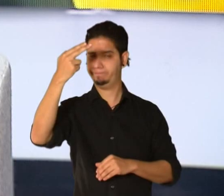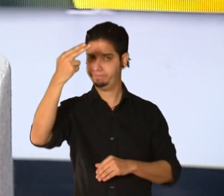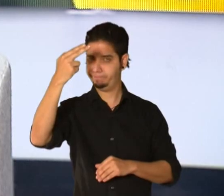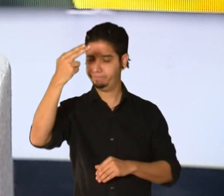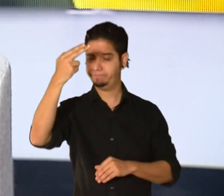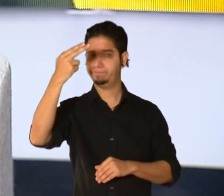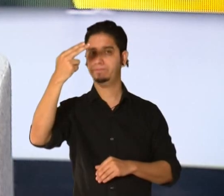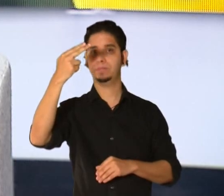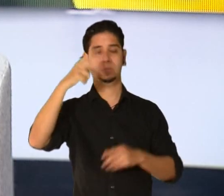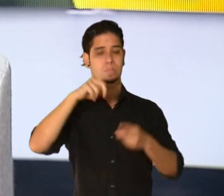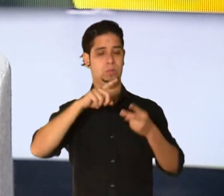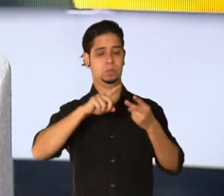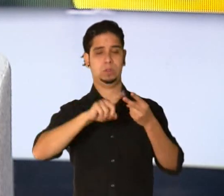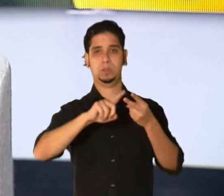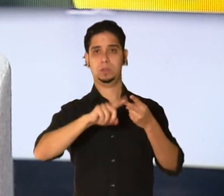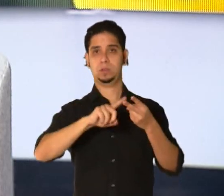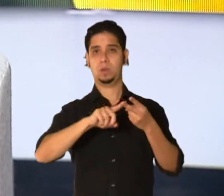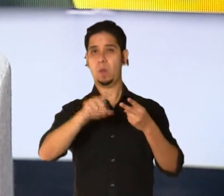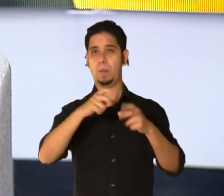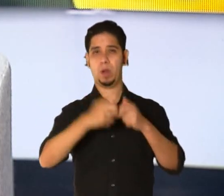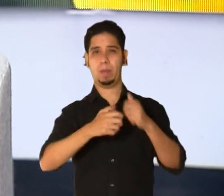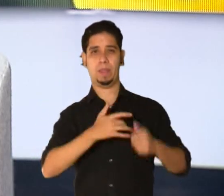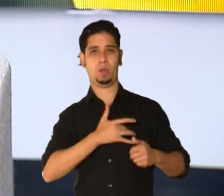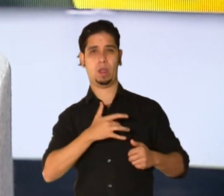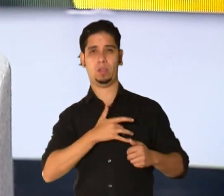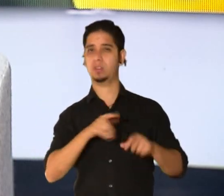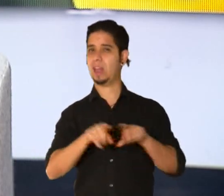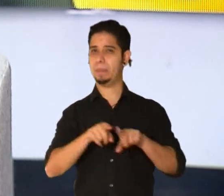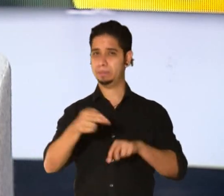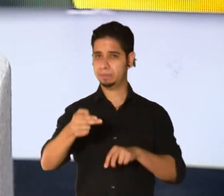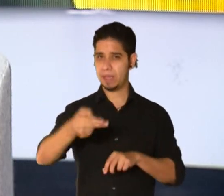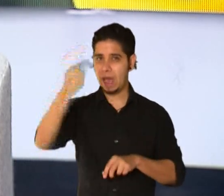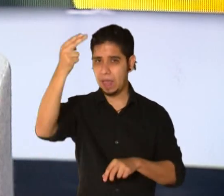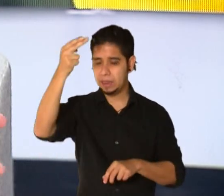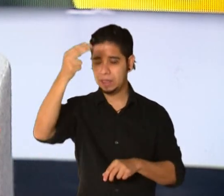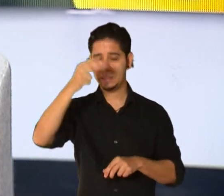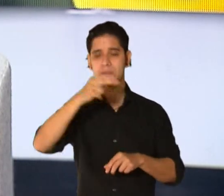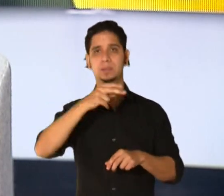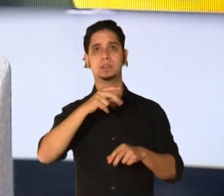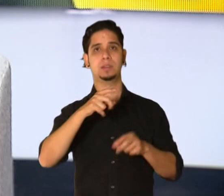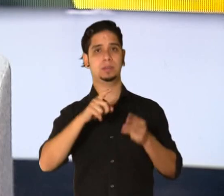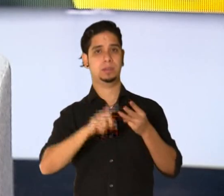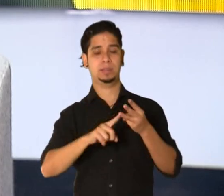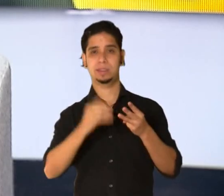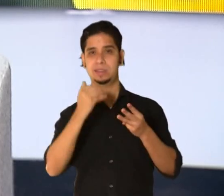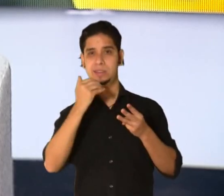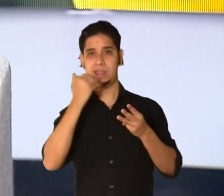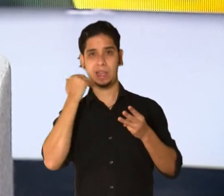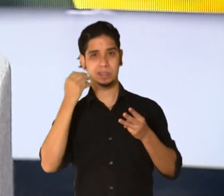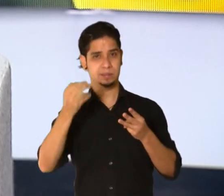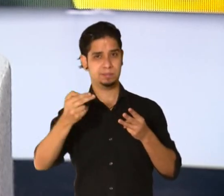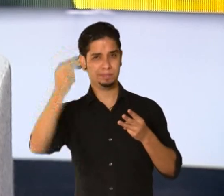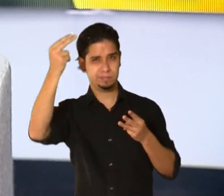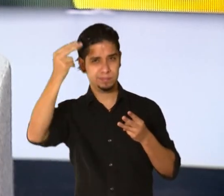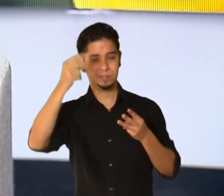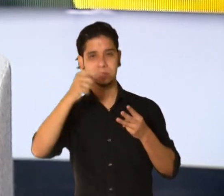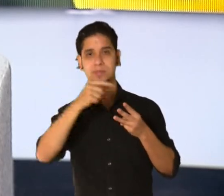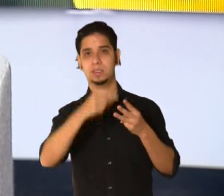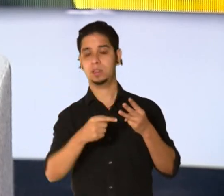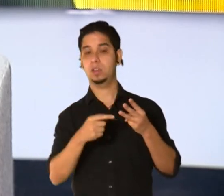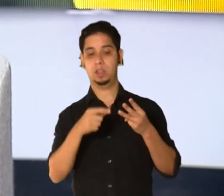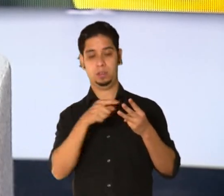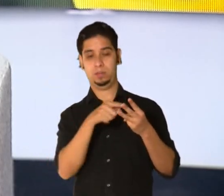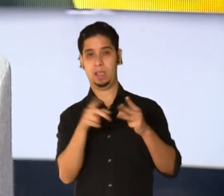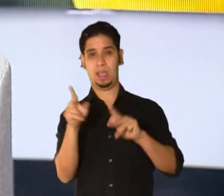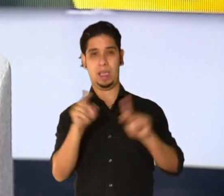y condiciones del corazón, así que el cáncer. Entonces, son personas que